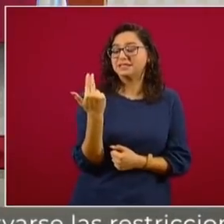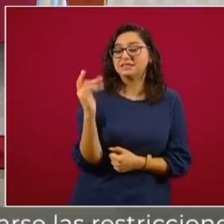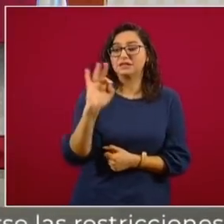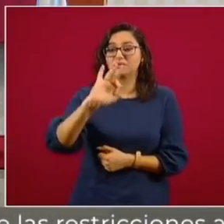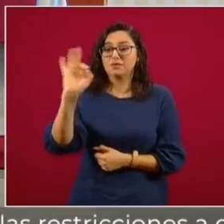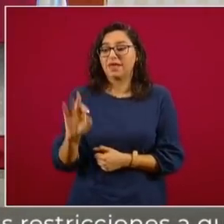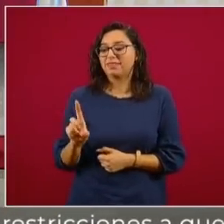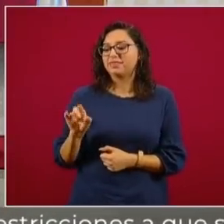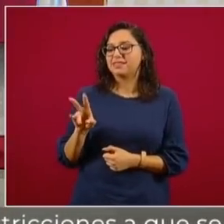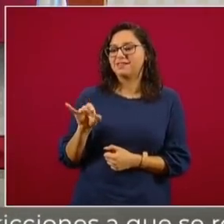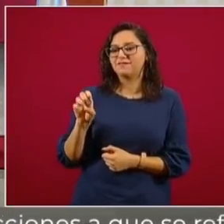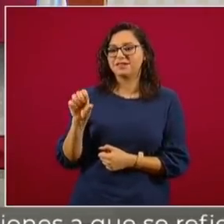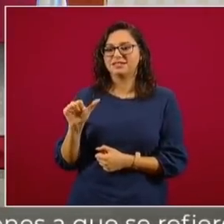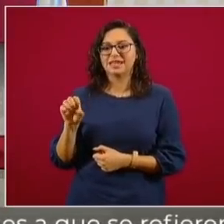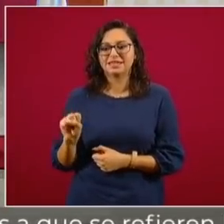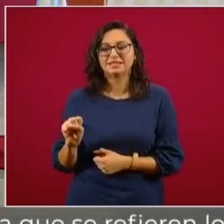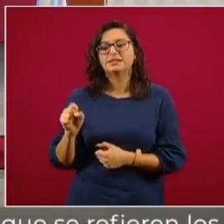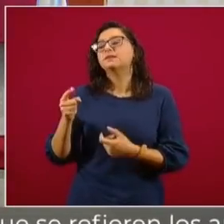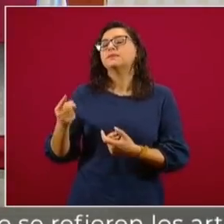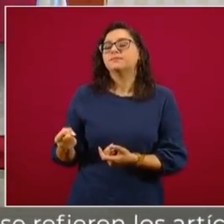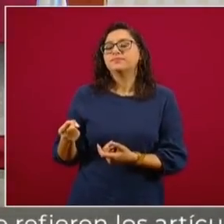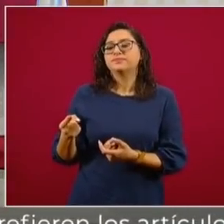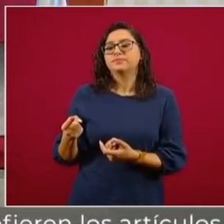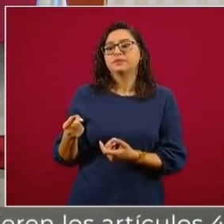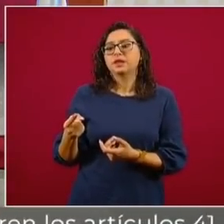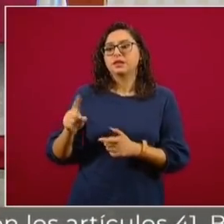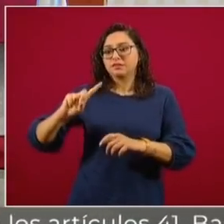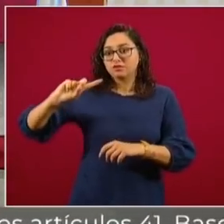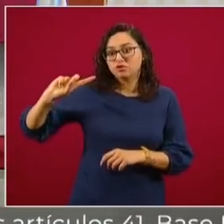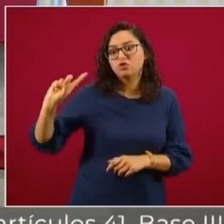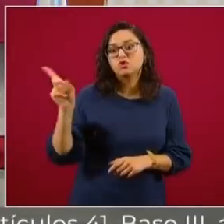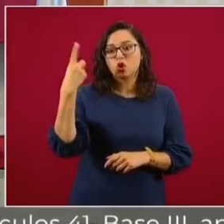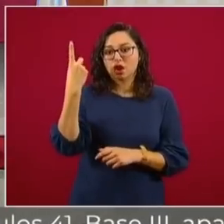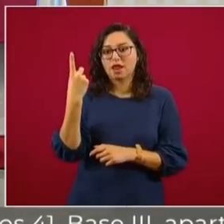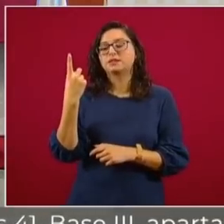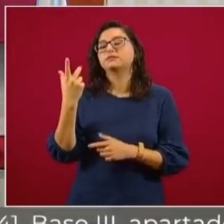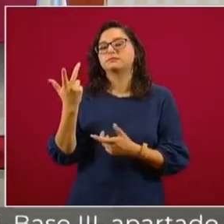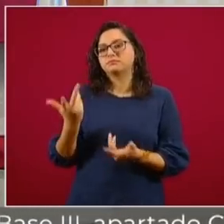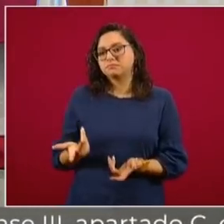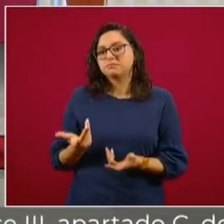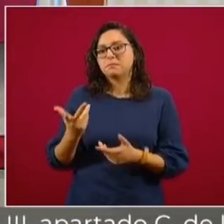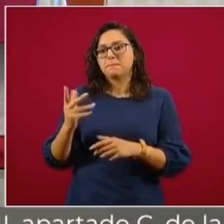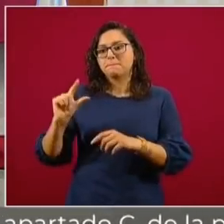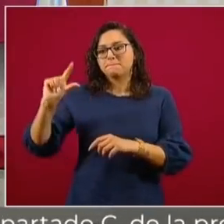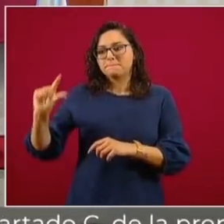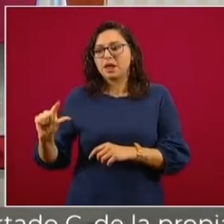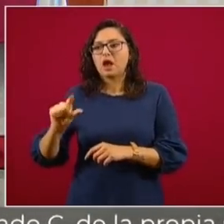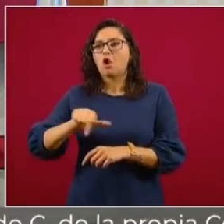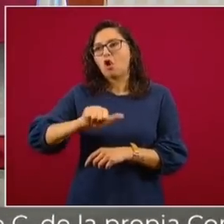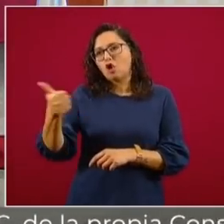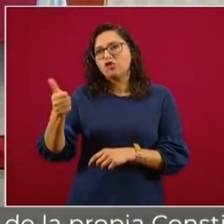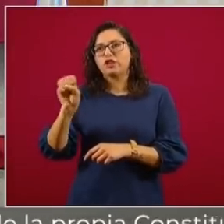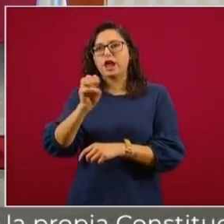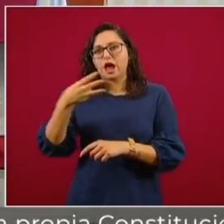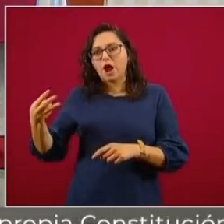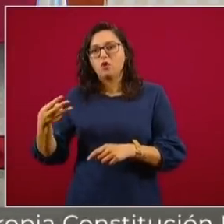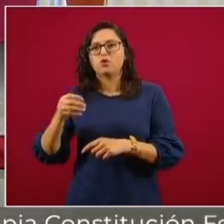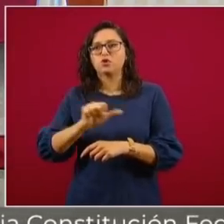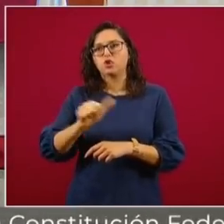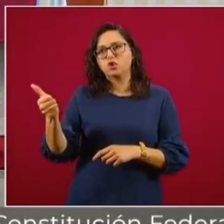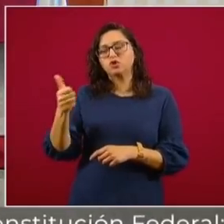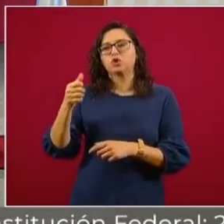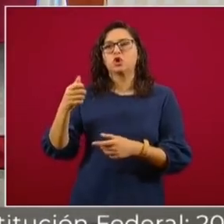deuda estaba, para decirlo en términos muy planos, en dólares. En realidad está en dólares, una parte más pequeña en euros, en yenes y una